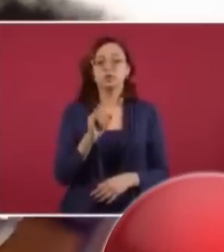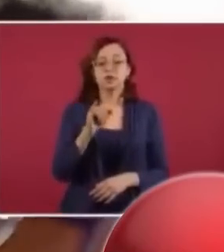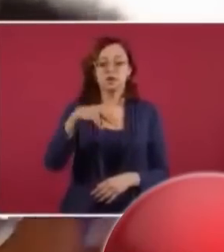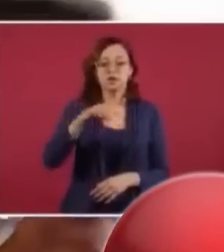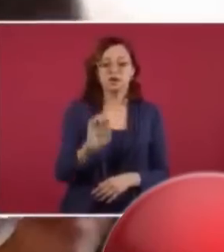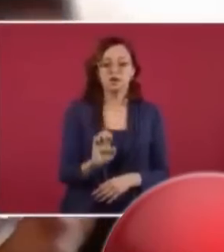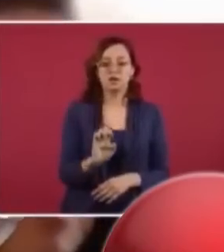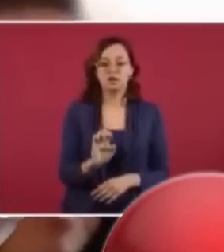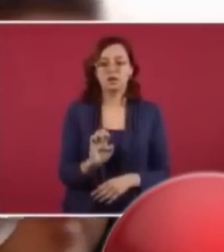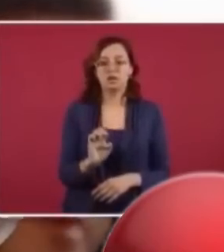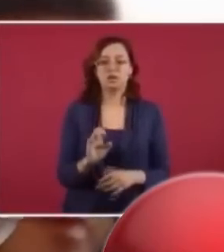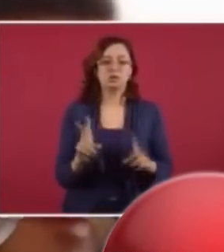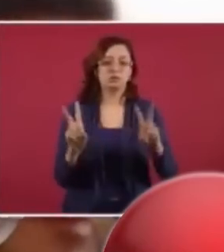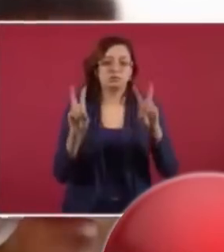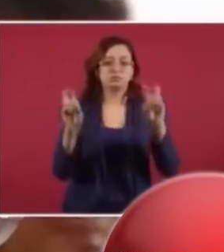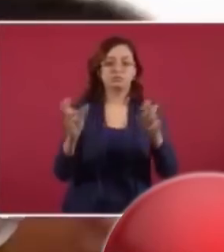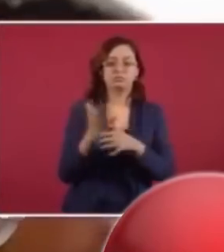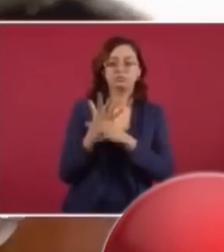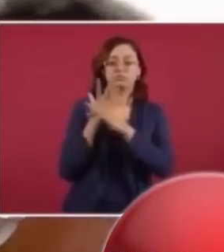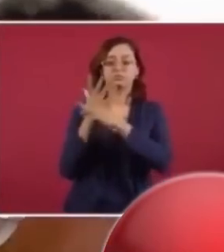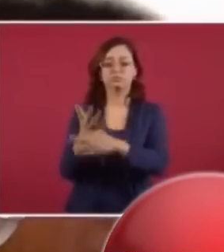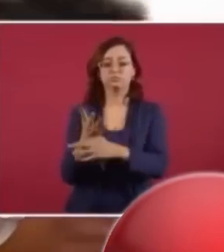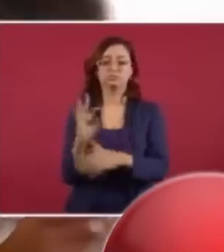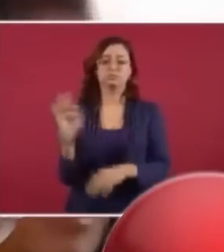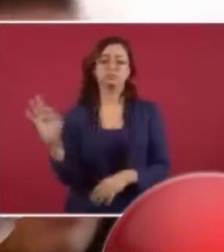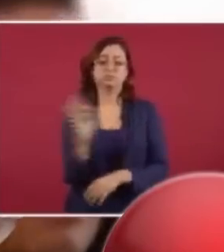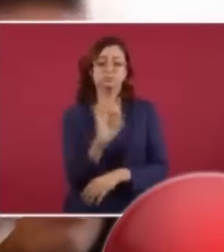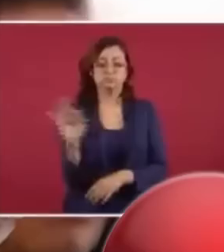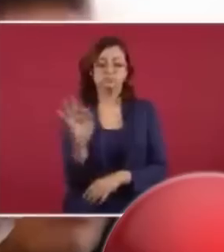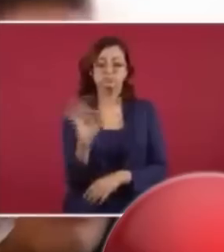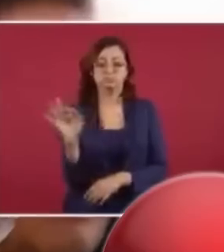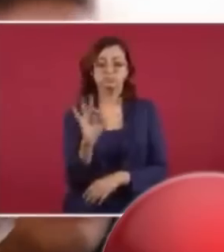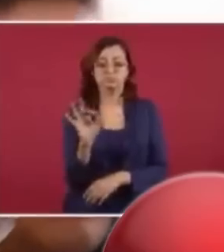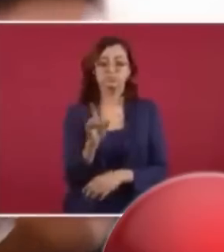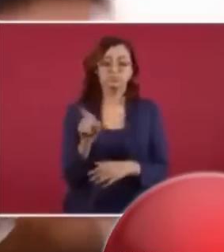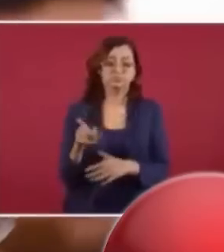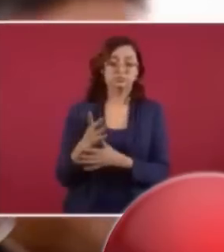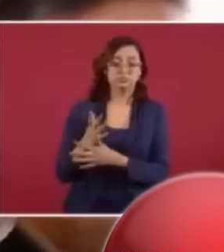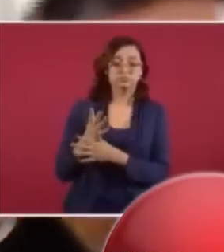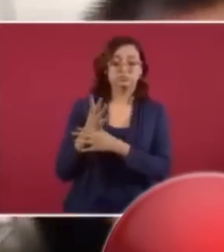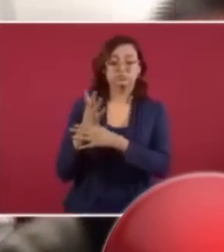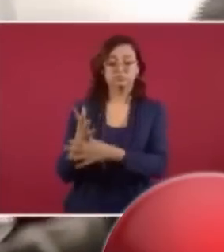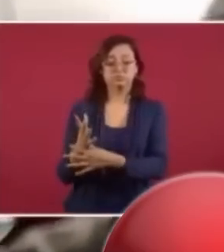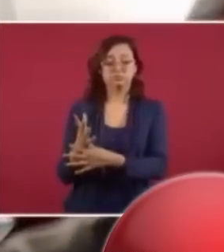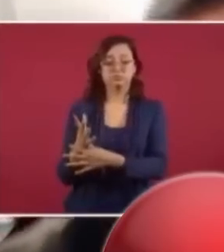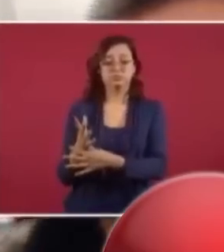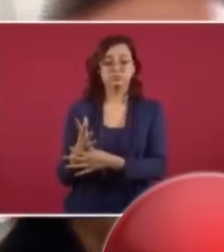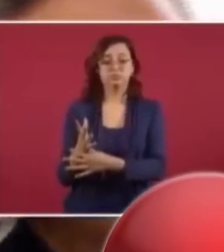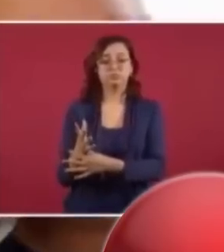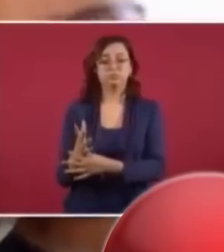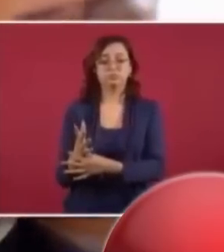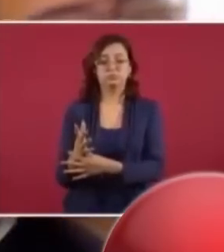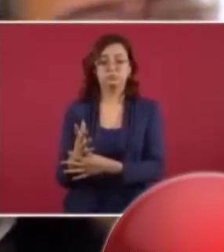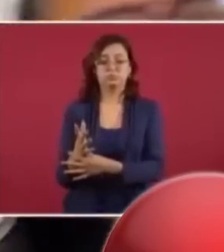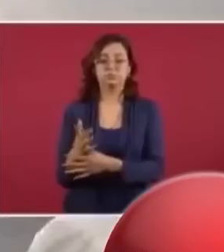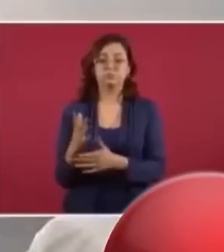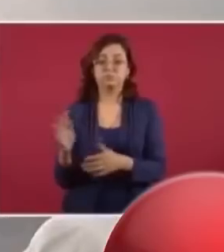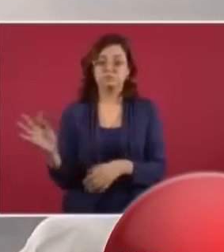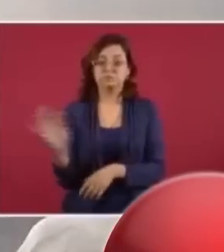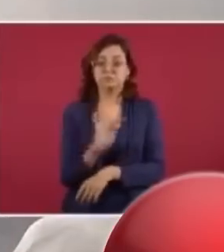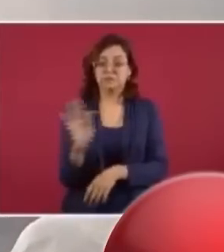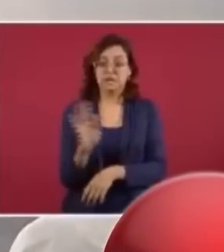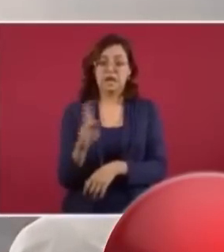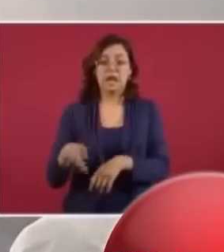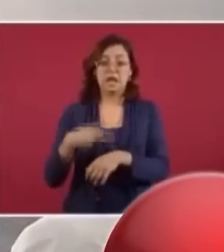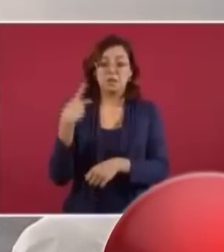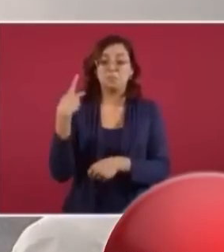INE, leo textual, el INE podría entrar, de acuerdo a sus palabras de ellos, podría entrar en una zona de riesgo porque